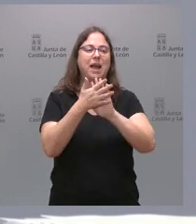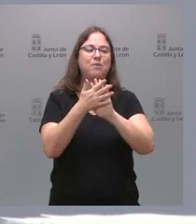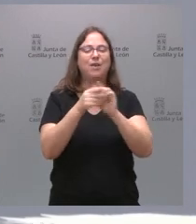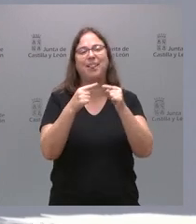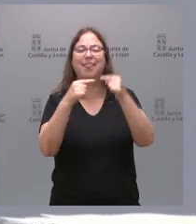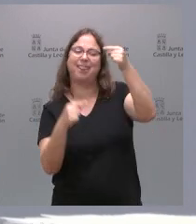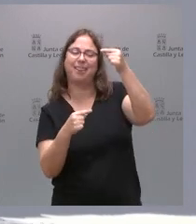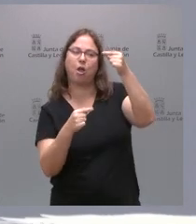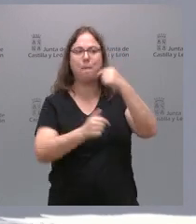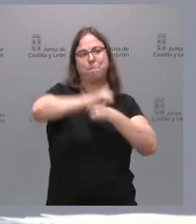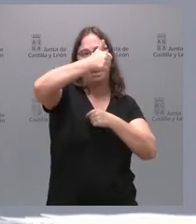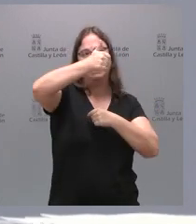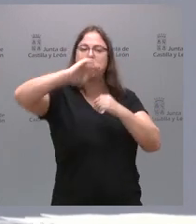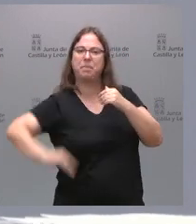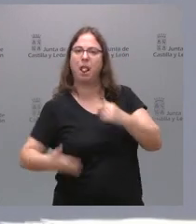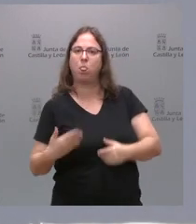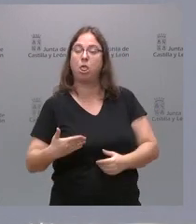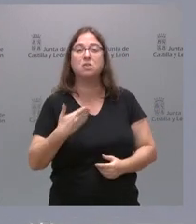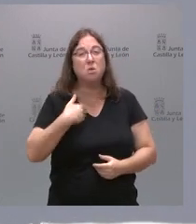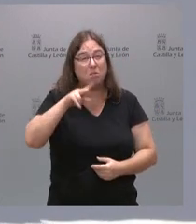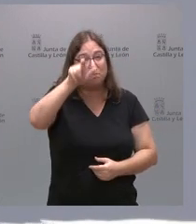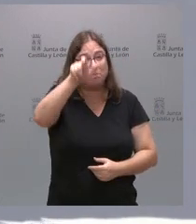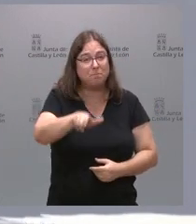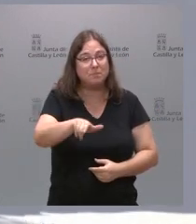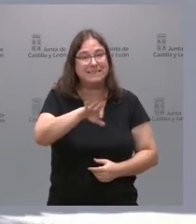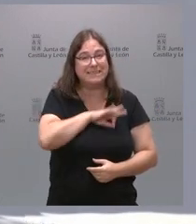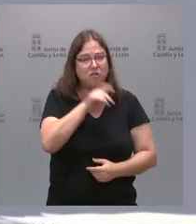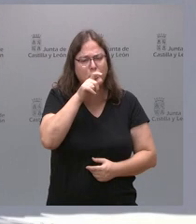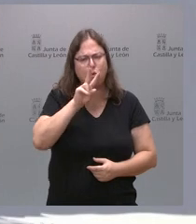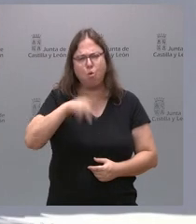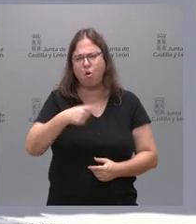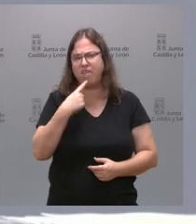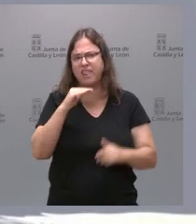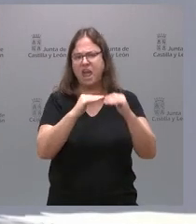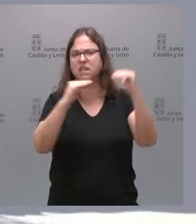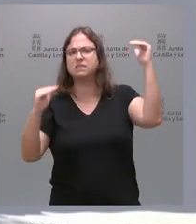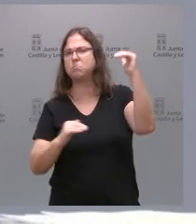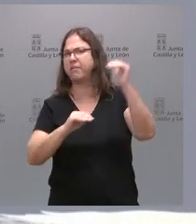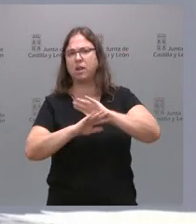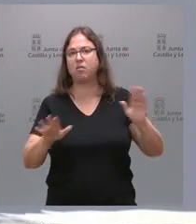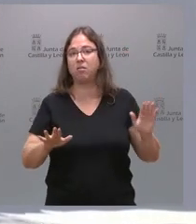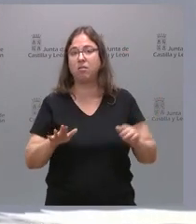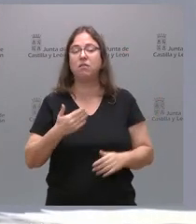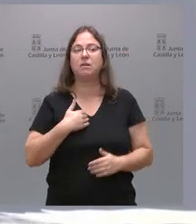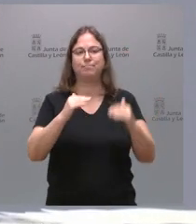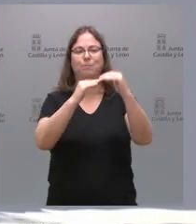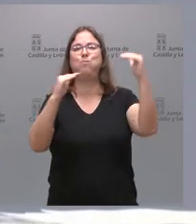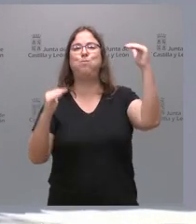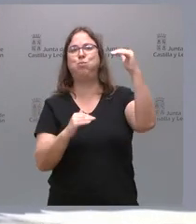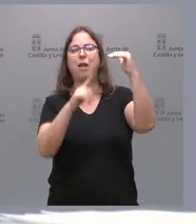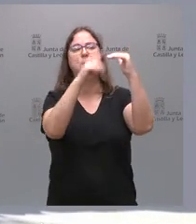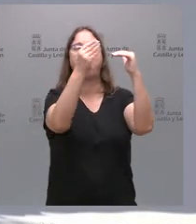que yo nunca se lo he oído al Señor fijo que estas palabras de asimetría lógicamente